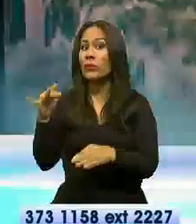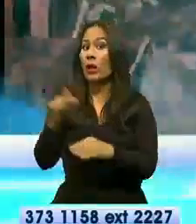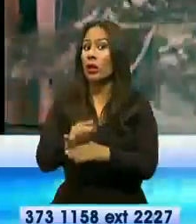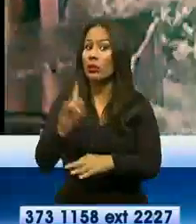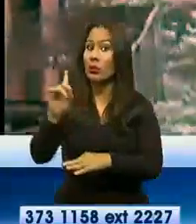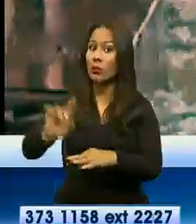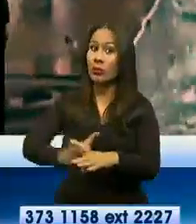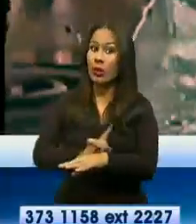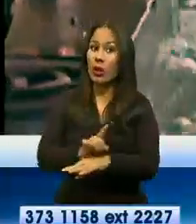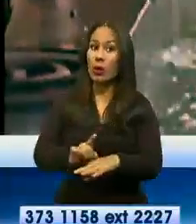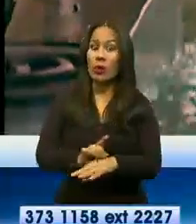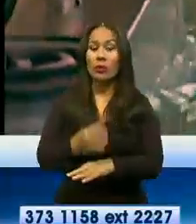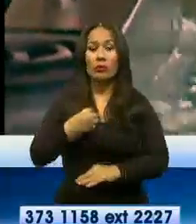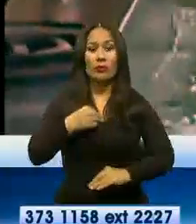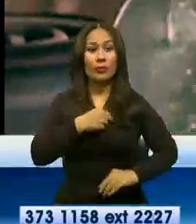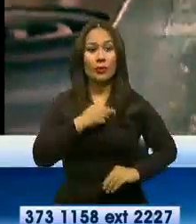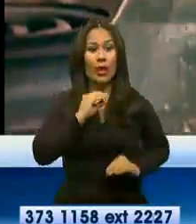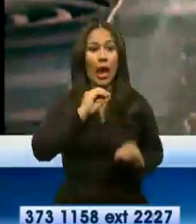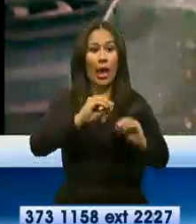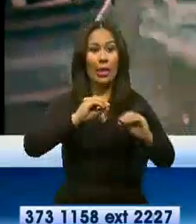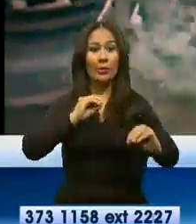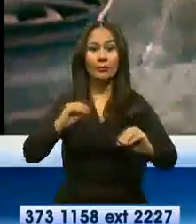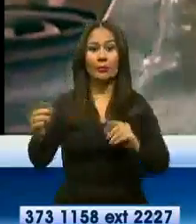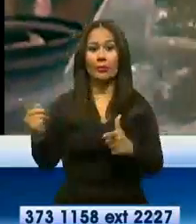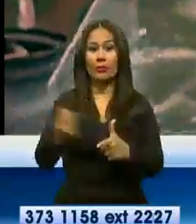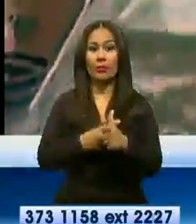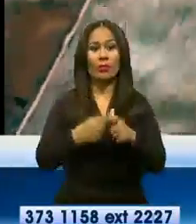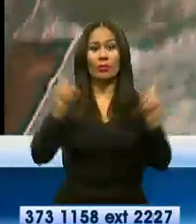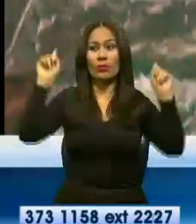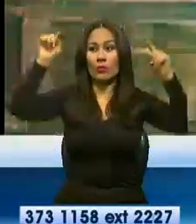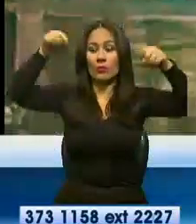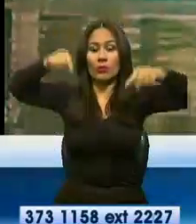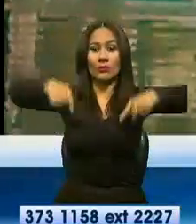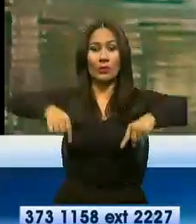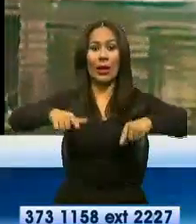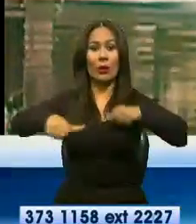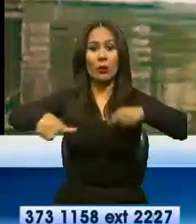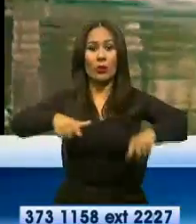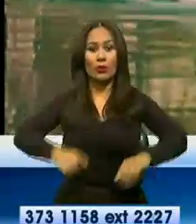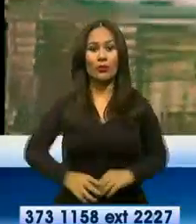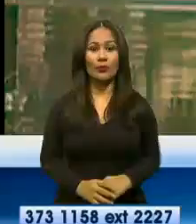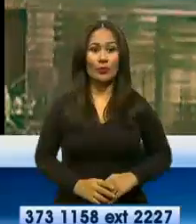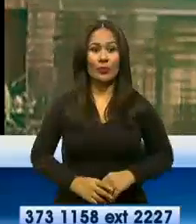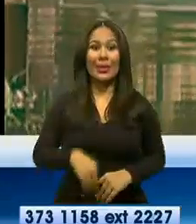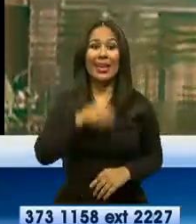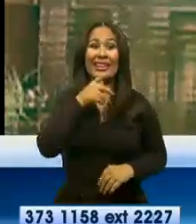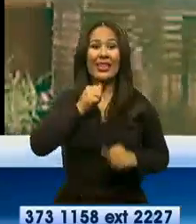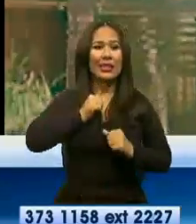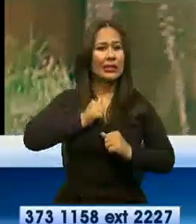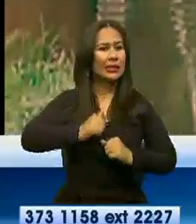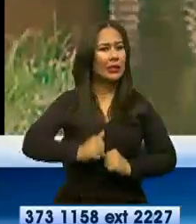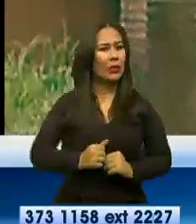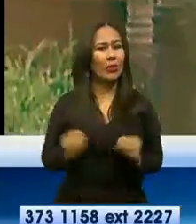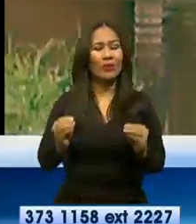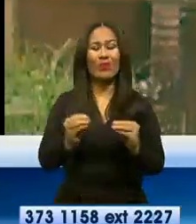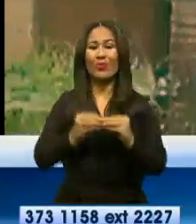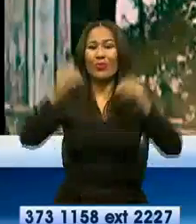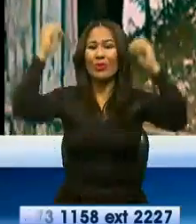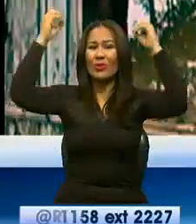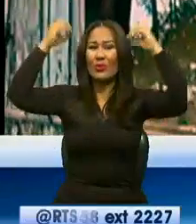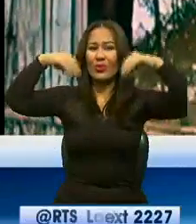hora, vamos a activar ya el POE cantonal en nuestra ciudad por Venecia Central. Quienes padecen diariamente por la embestida de las